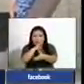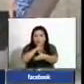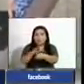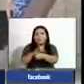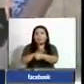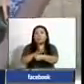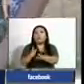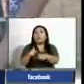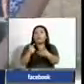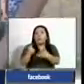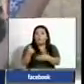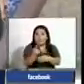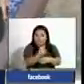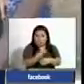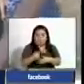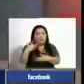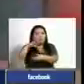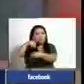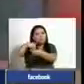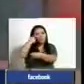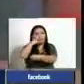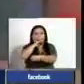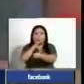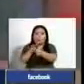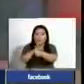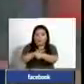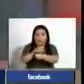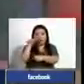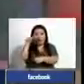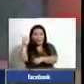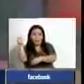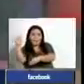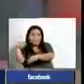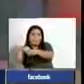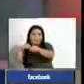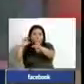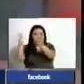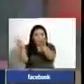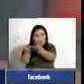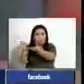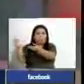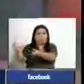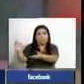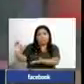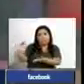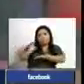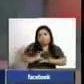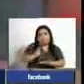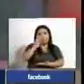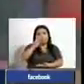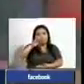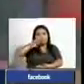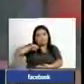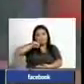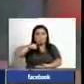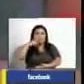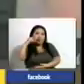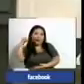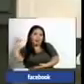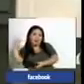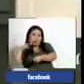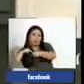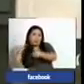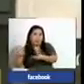los diagnósticos positivos del coronavirus. El Banco Mundial aprobó un préstamo de 20 millones de dólares para todo el Paraguay de